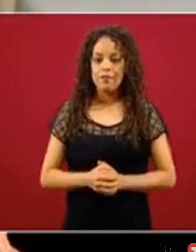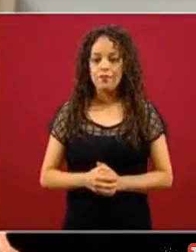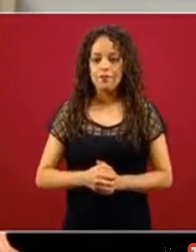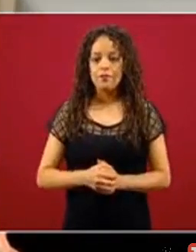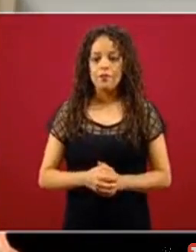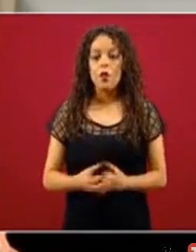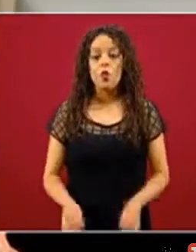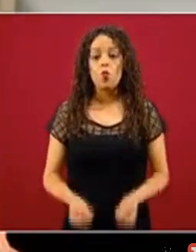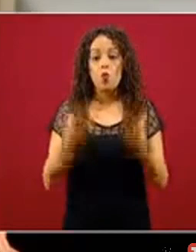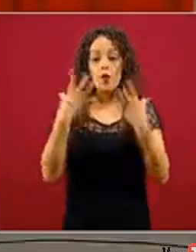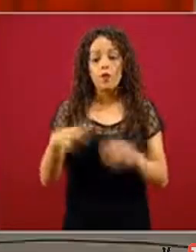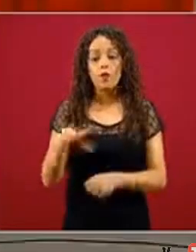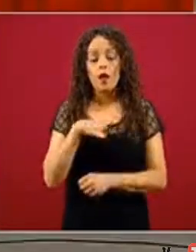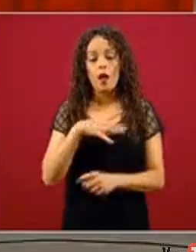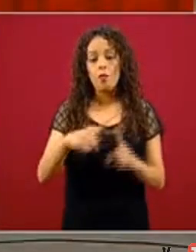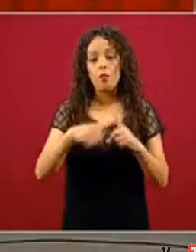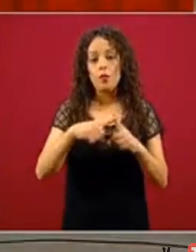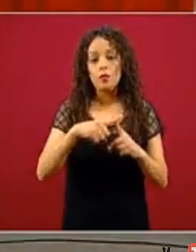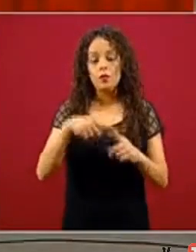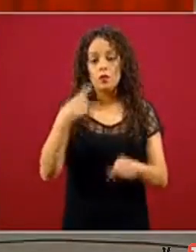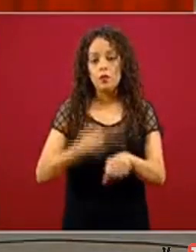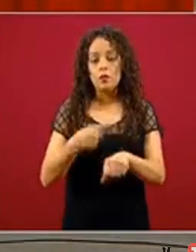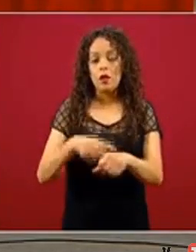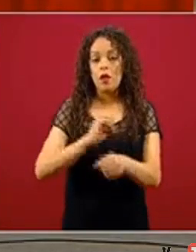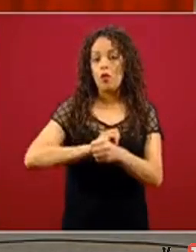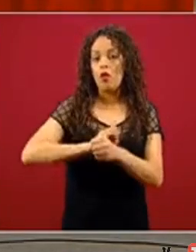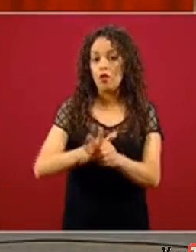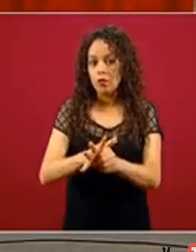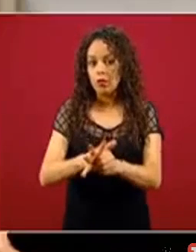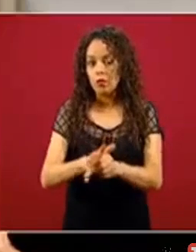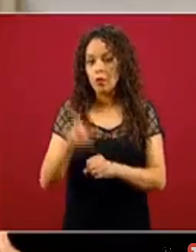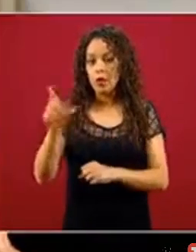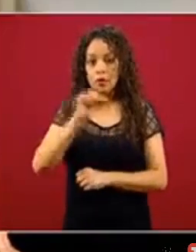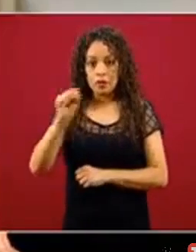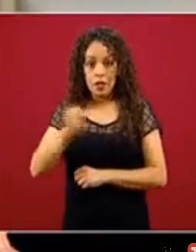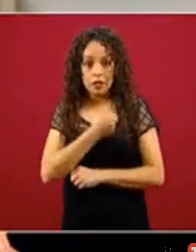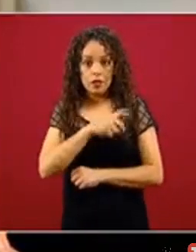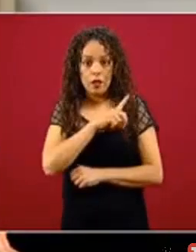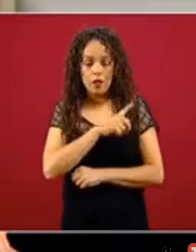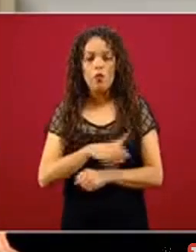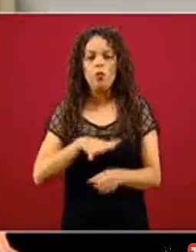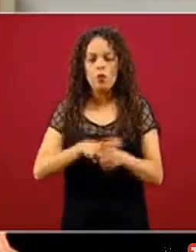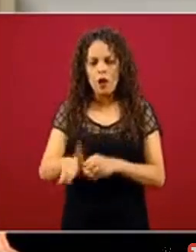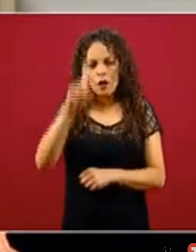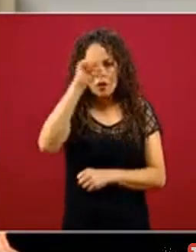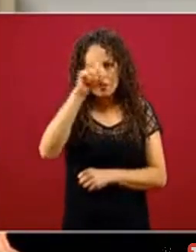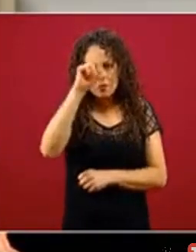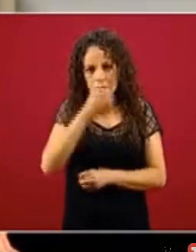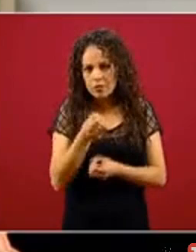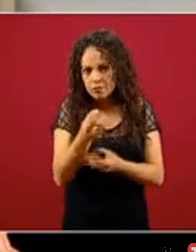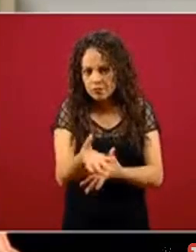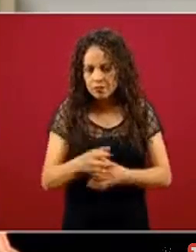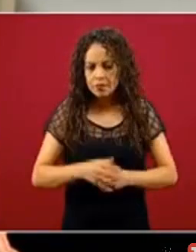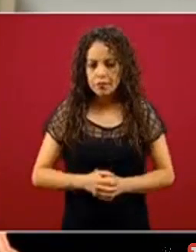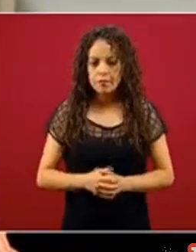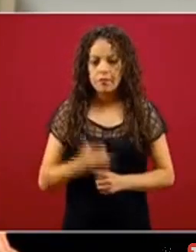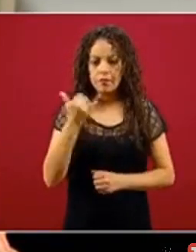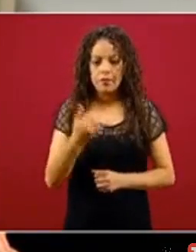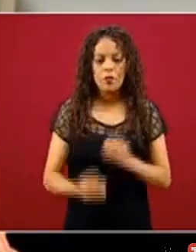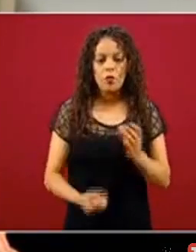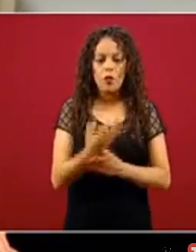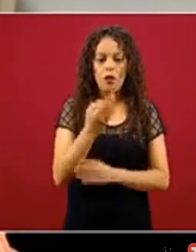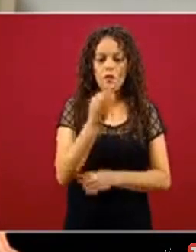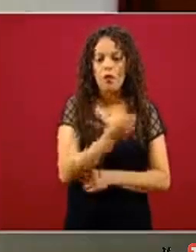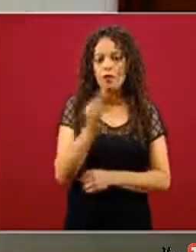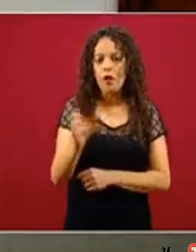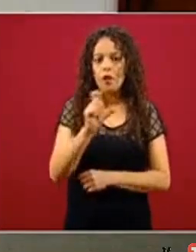positivo por coronavirus, qué es lo que recomienda la Secretaría de Salud y también si nos puede hablar nuevamente si la fecha tentativa de inicio de la Liga